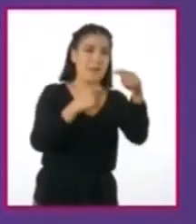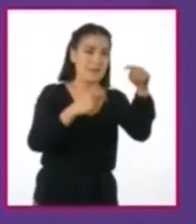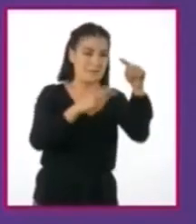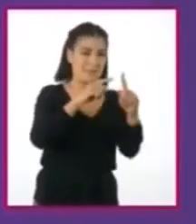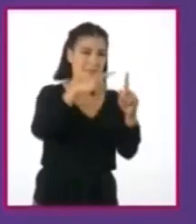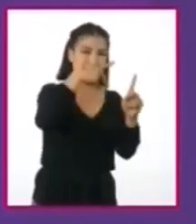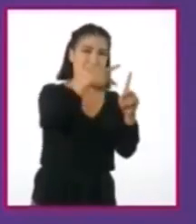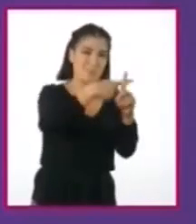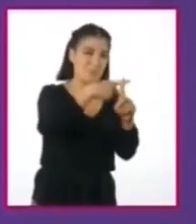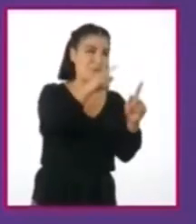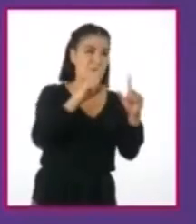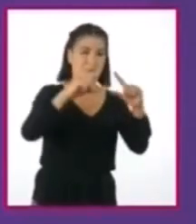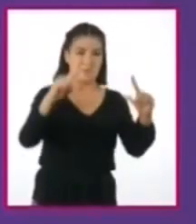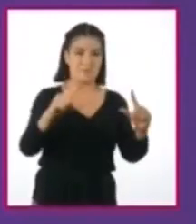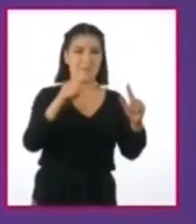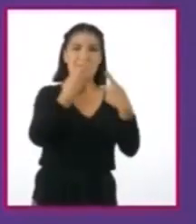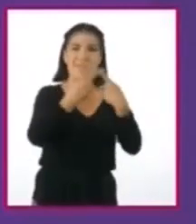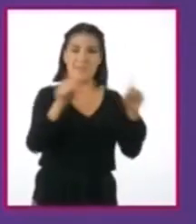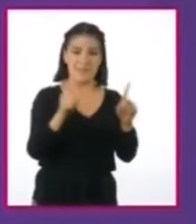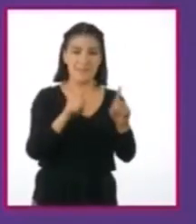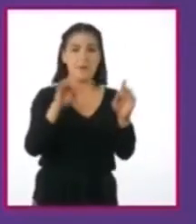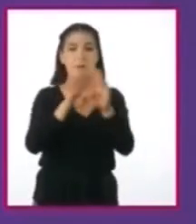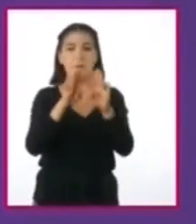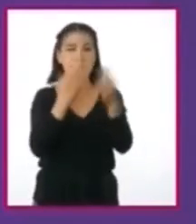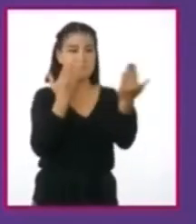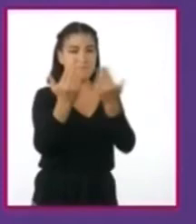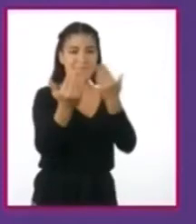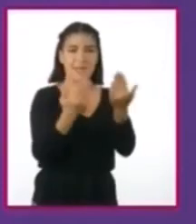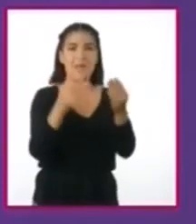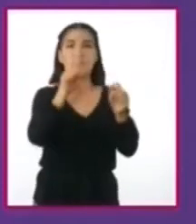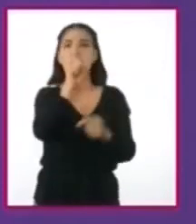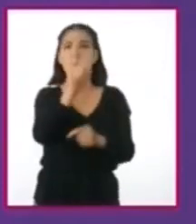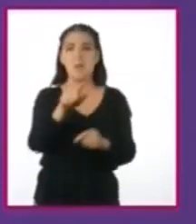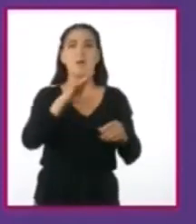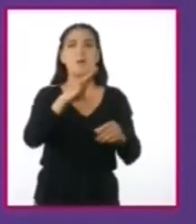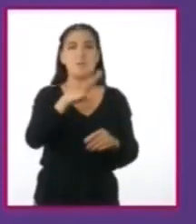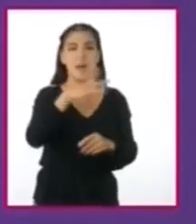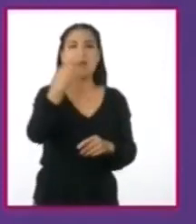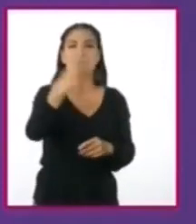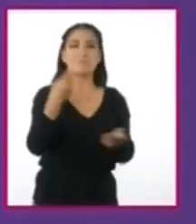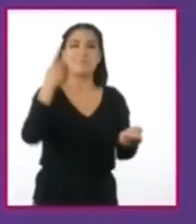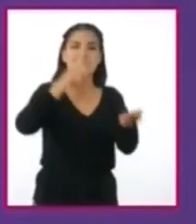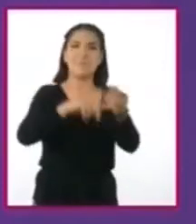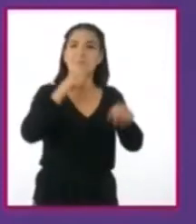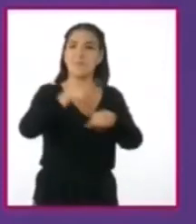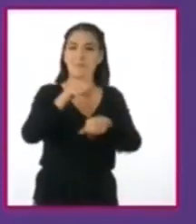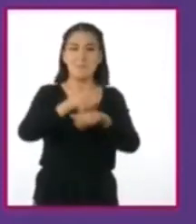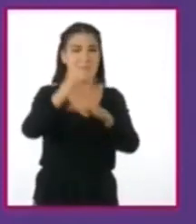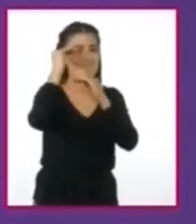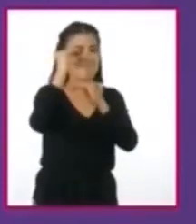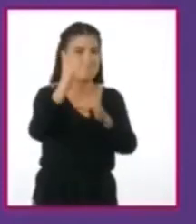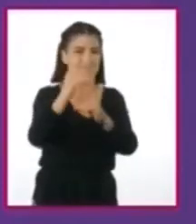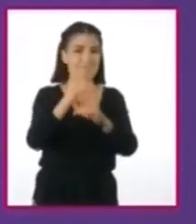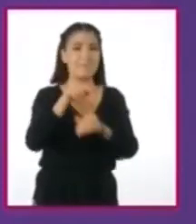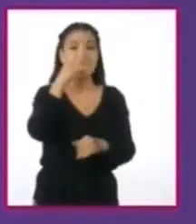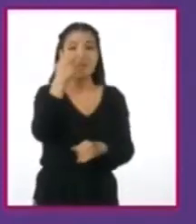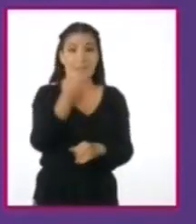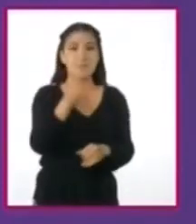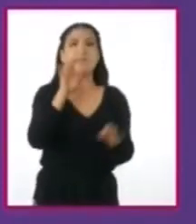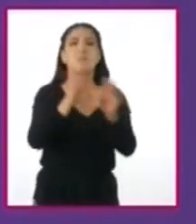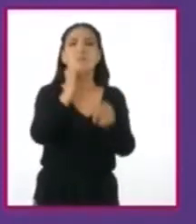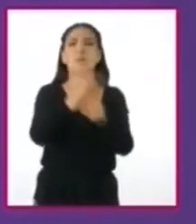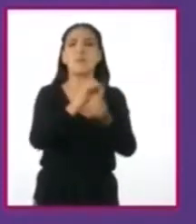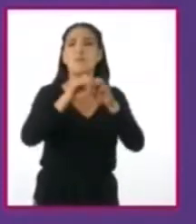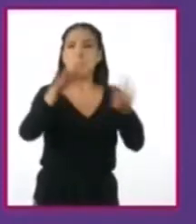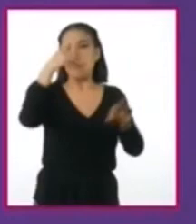Y, por ser semejantes, sus lados correspondientes guardan una proporción fija. Esta información nos bastará